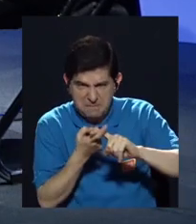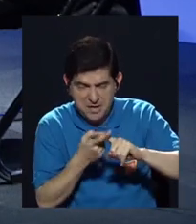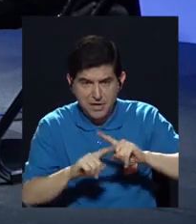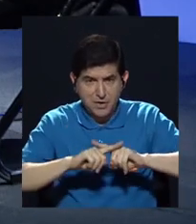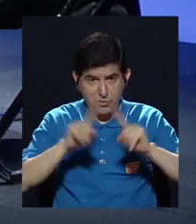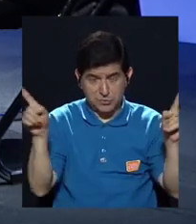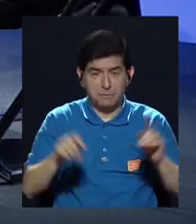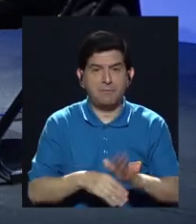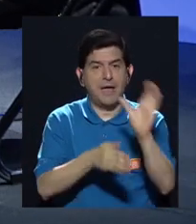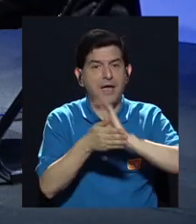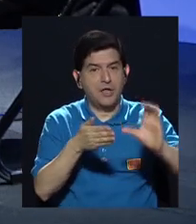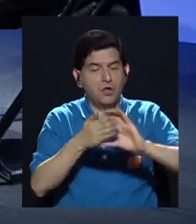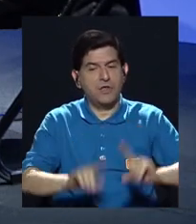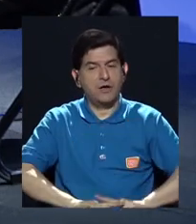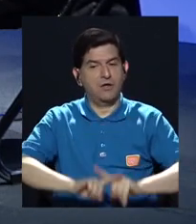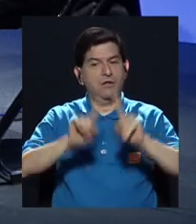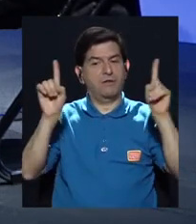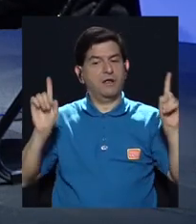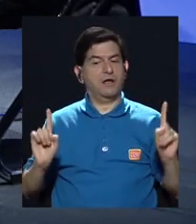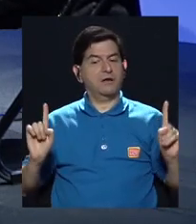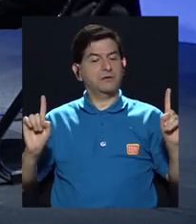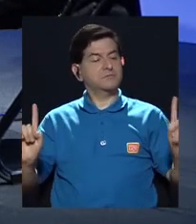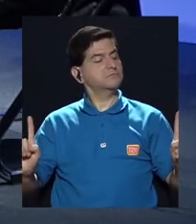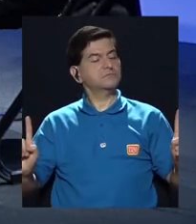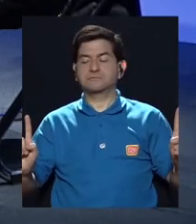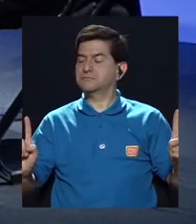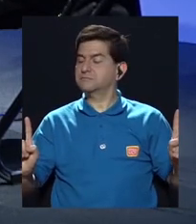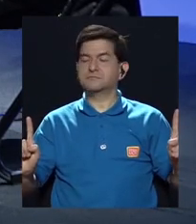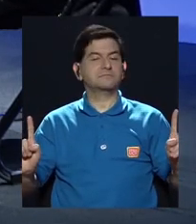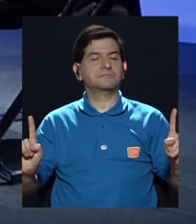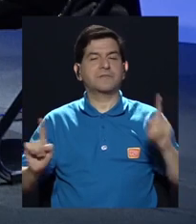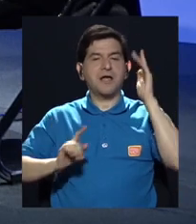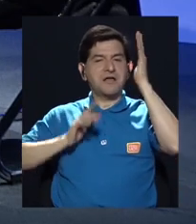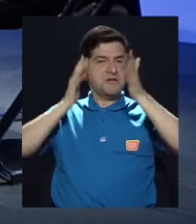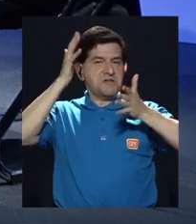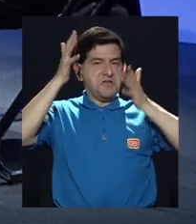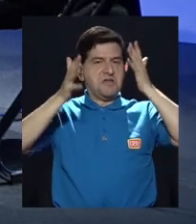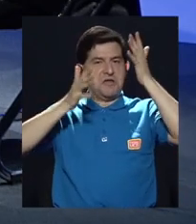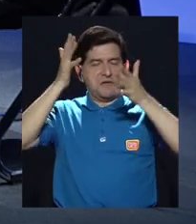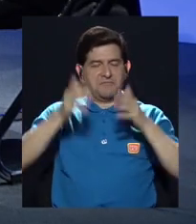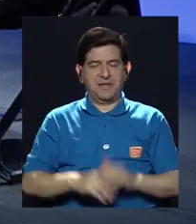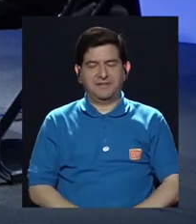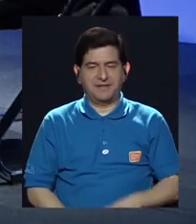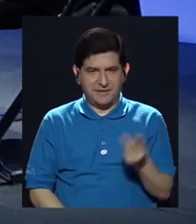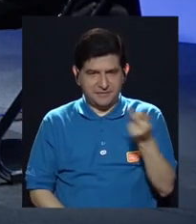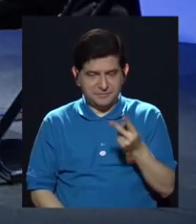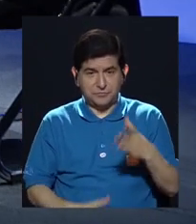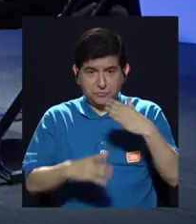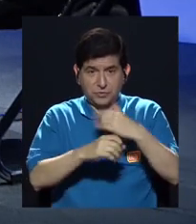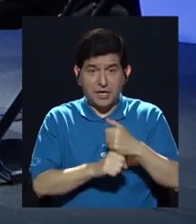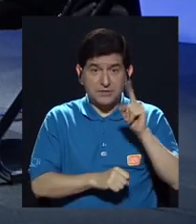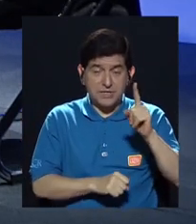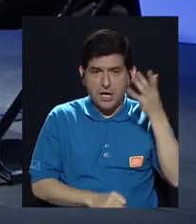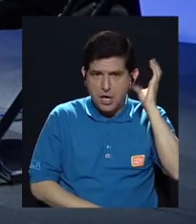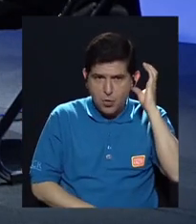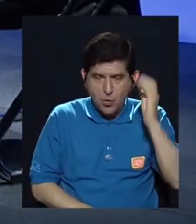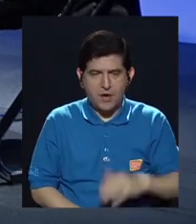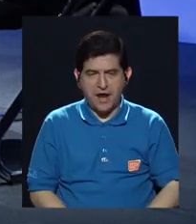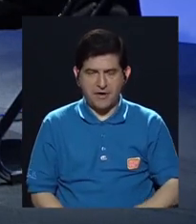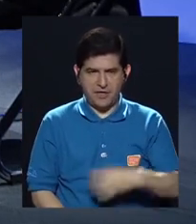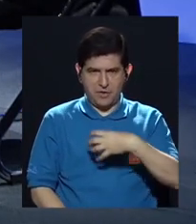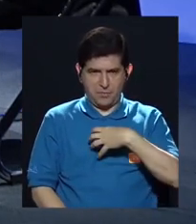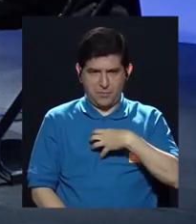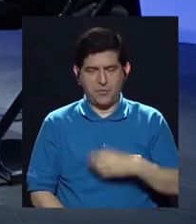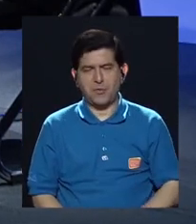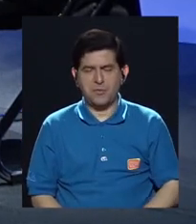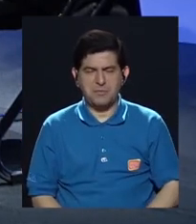sí, pero de colegios separados, inventan hacerse cada uno una